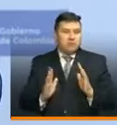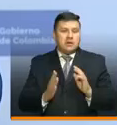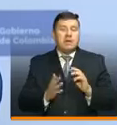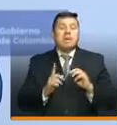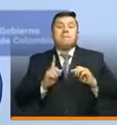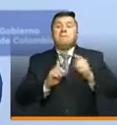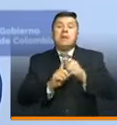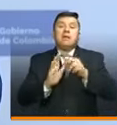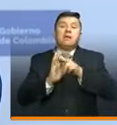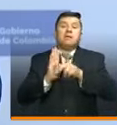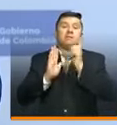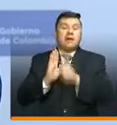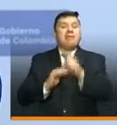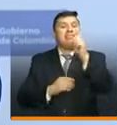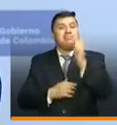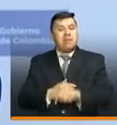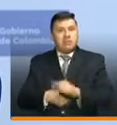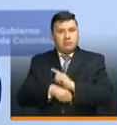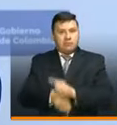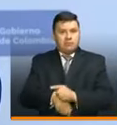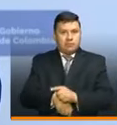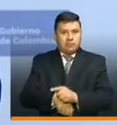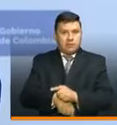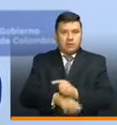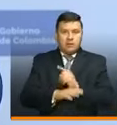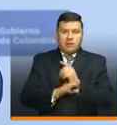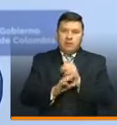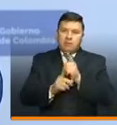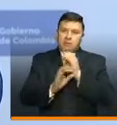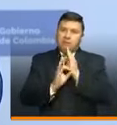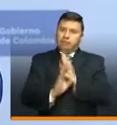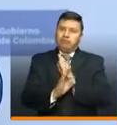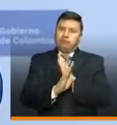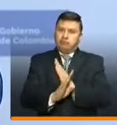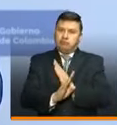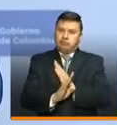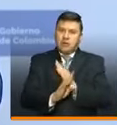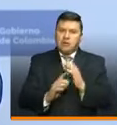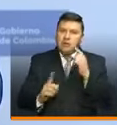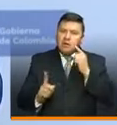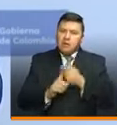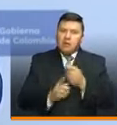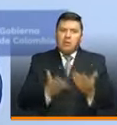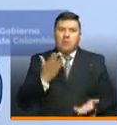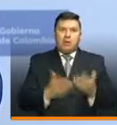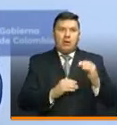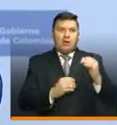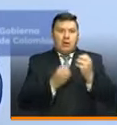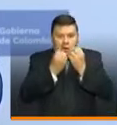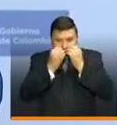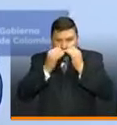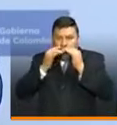primero, tenían que ser efectivamente que aseguraran o que minimizaran las probabilidades de